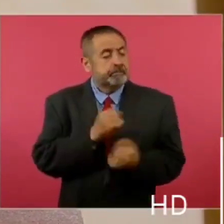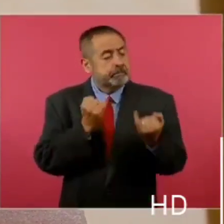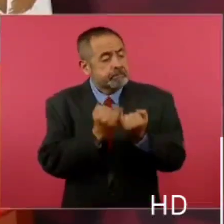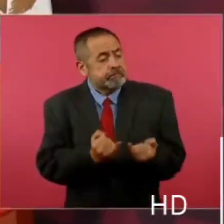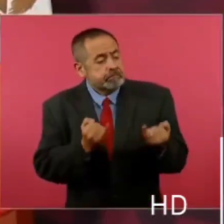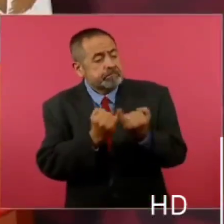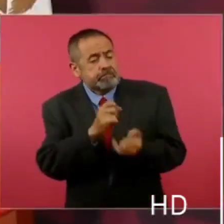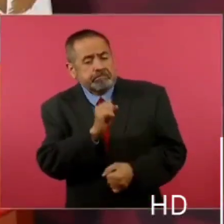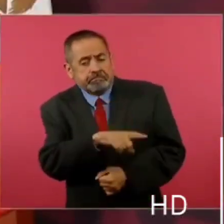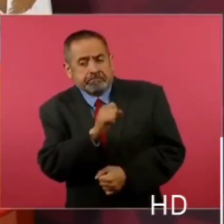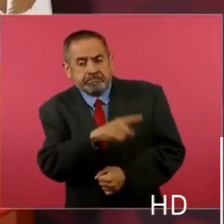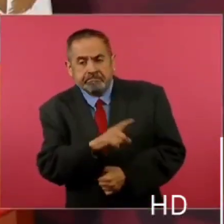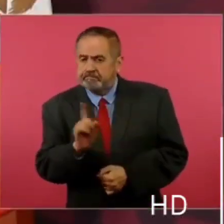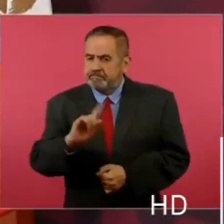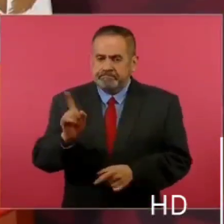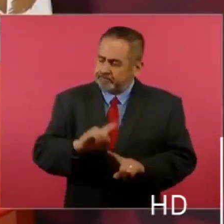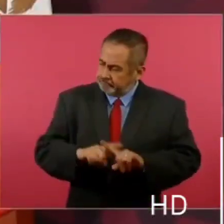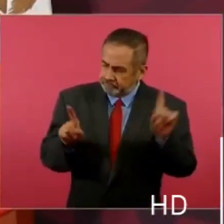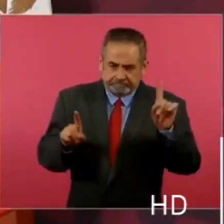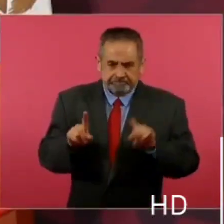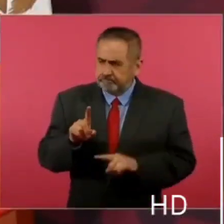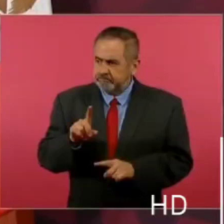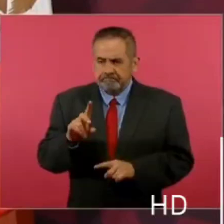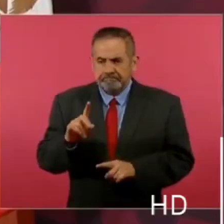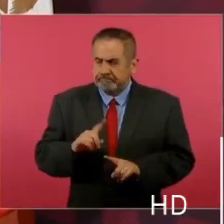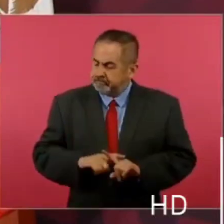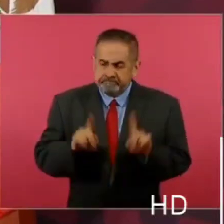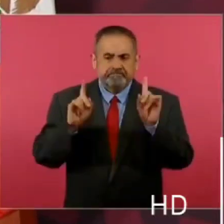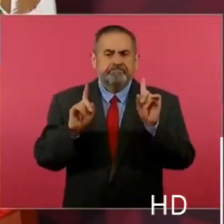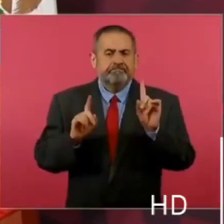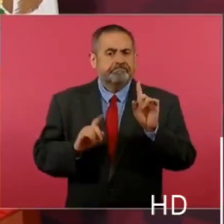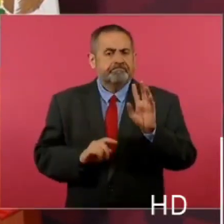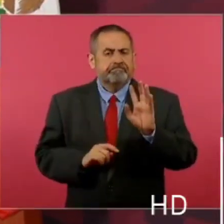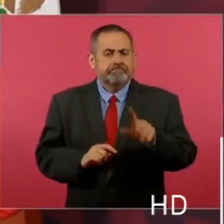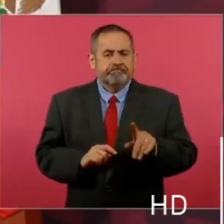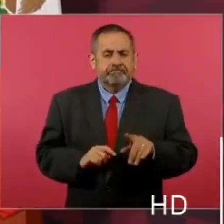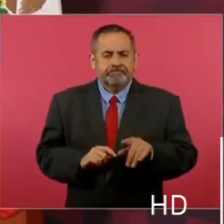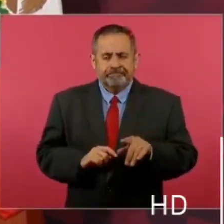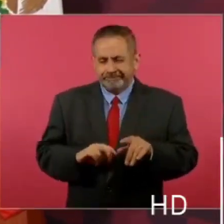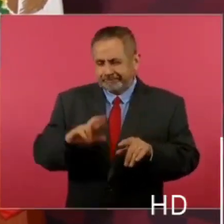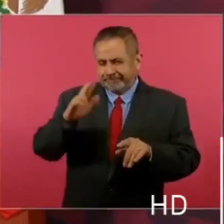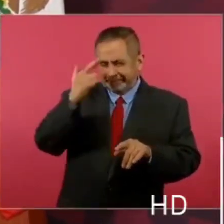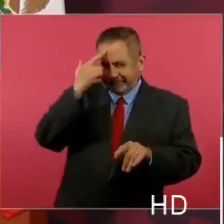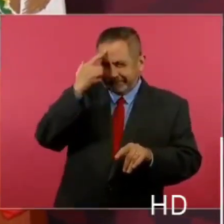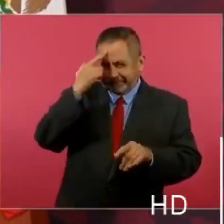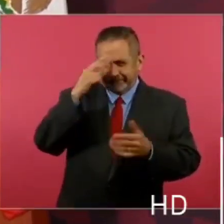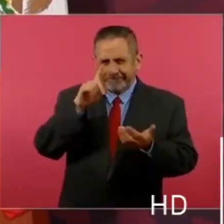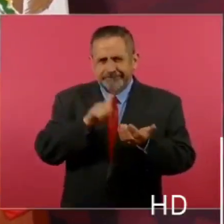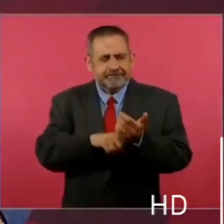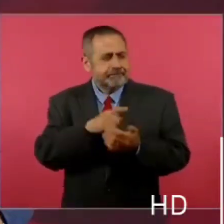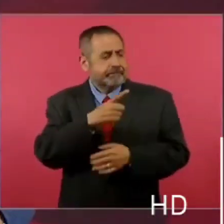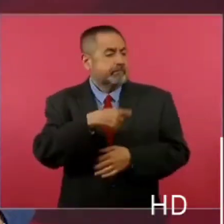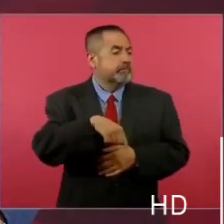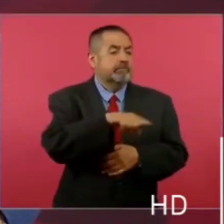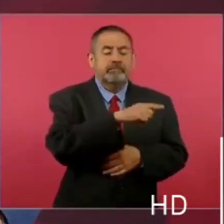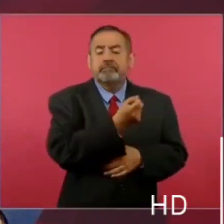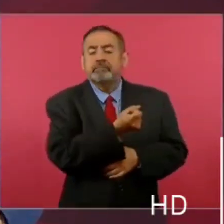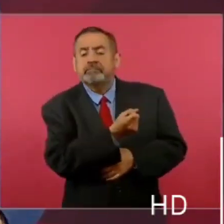mismo. No es como cuando algunos, hasta de buena